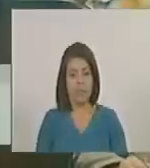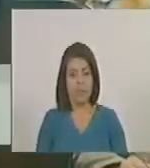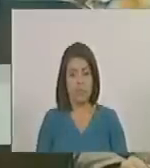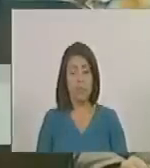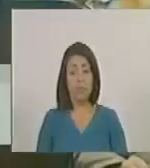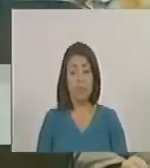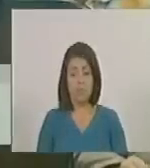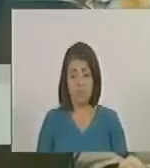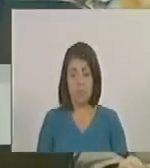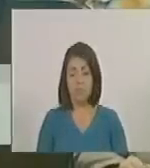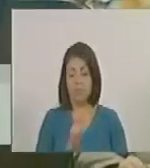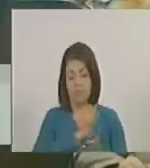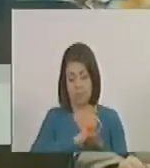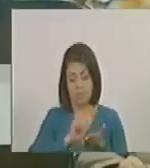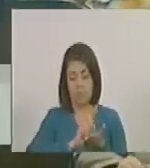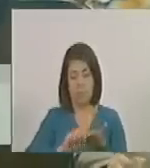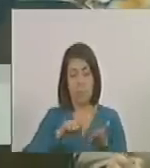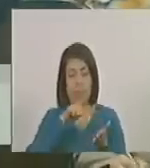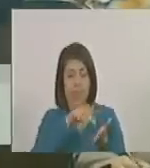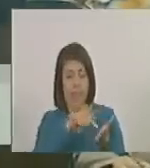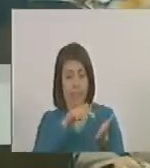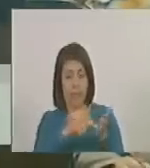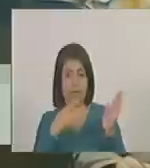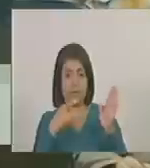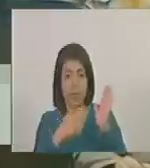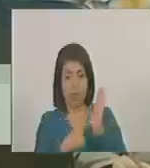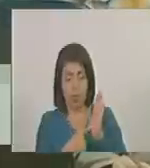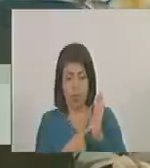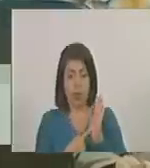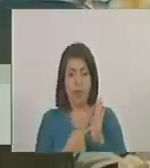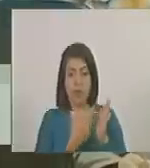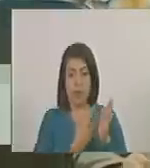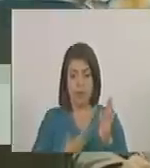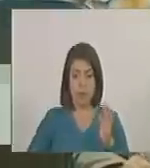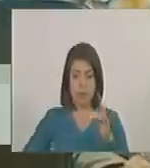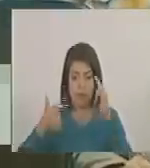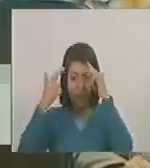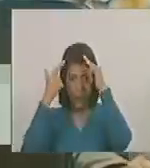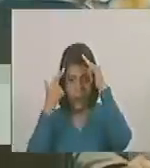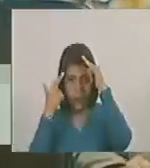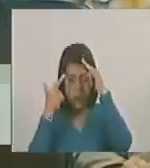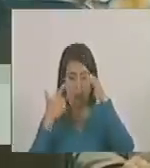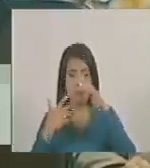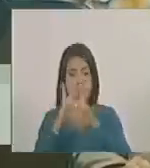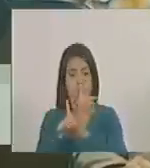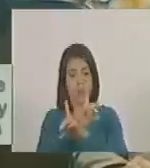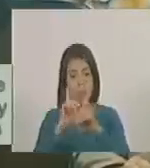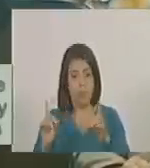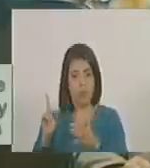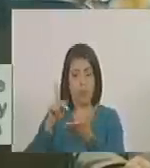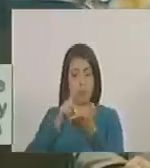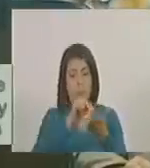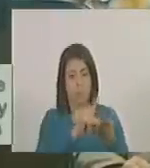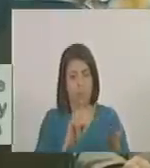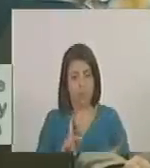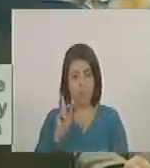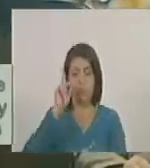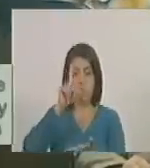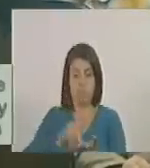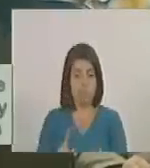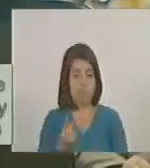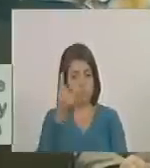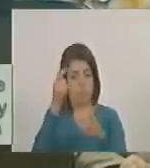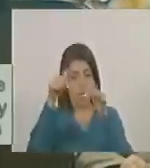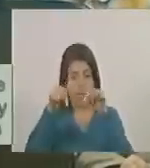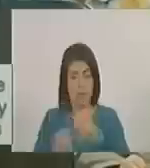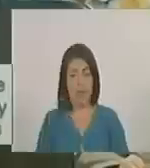es más que hacer letra viva a ese gran legado del presidente Hugo Chávez, que es la democracia participativa y protagónica. Desde